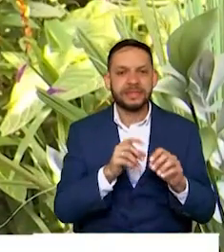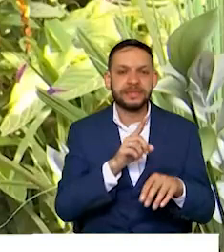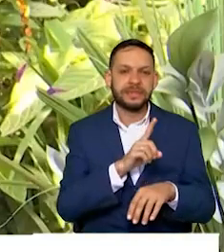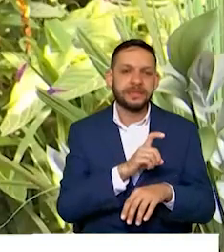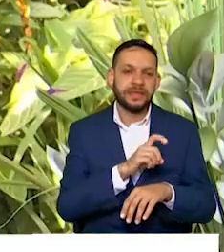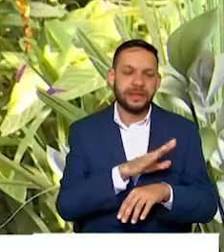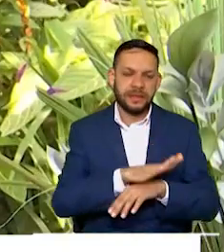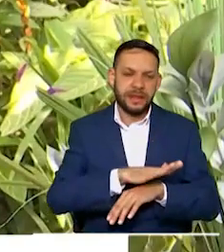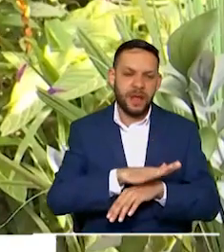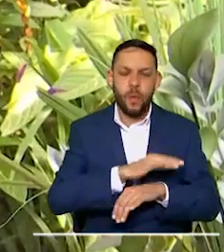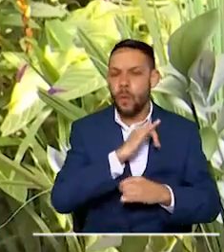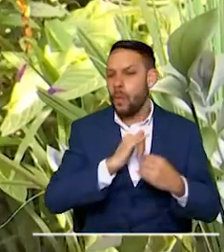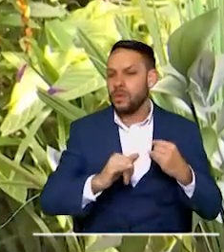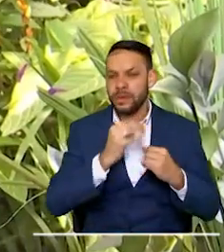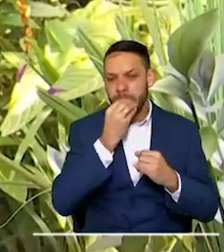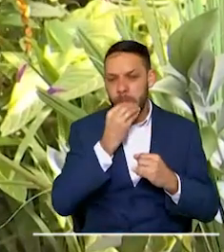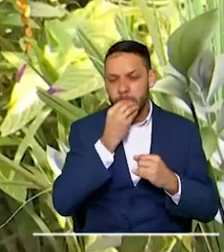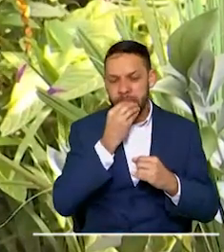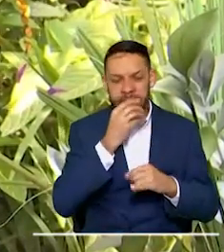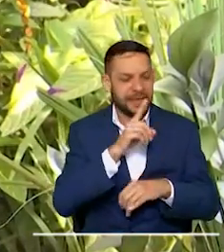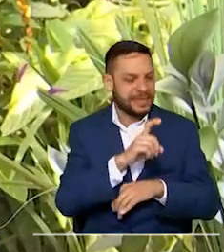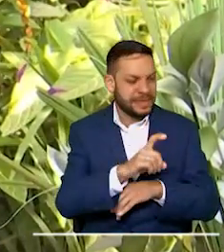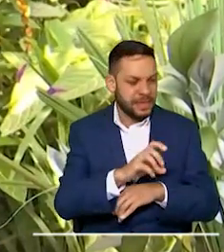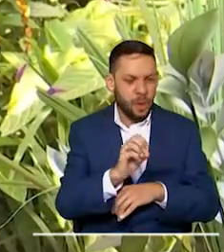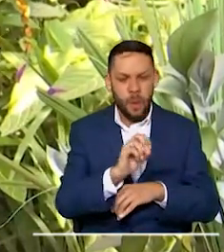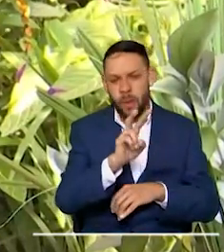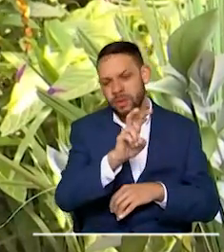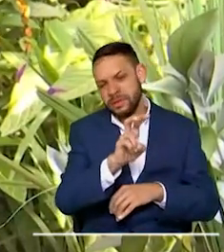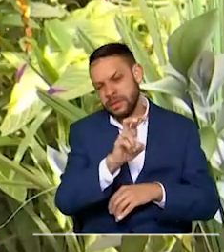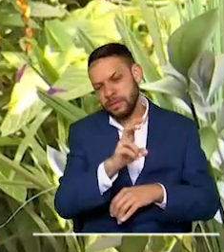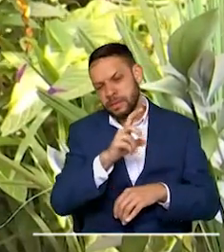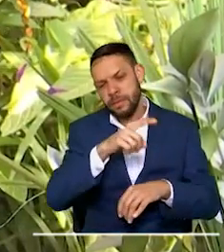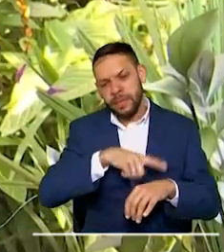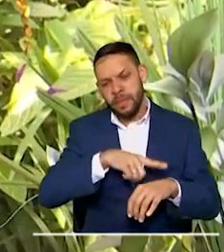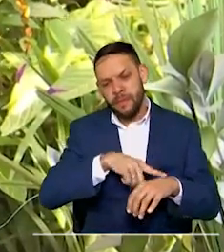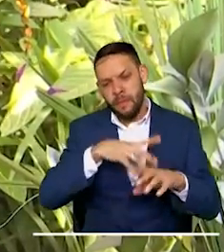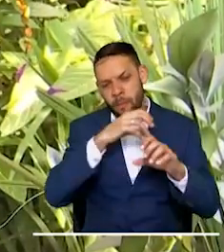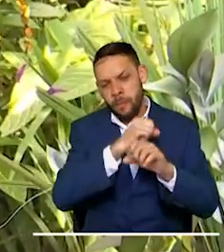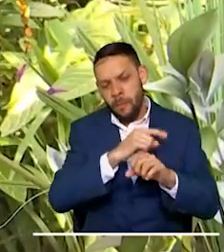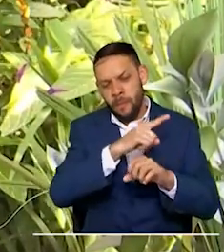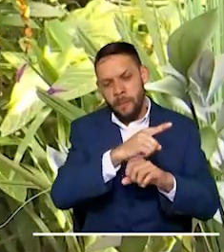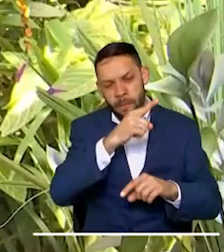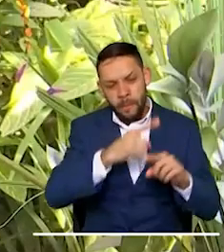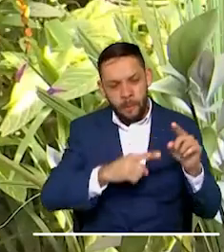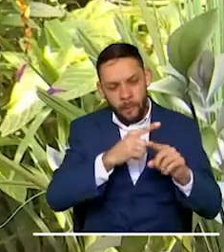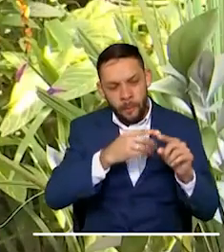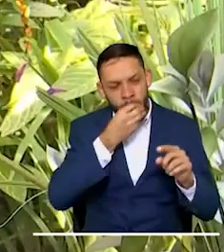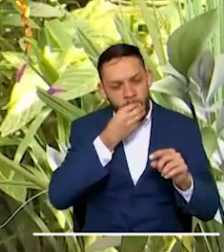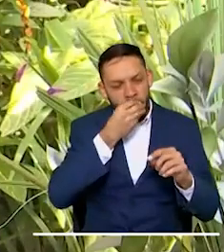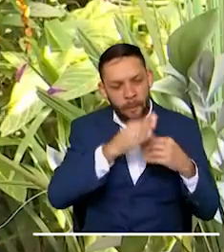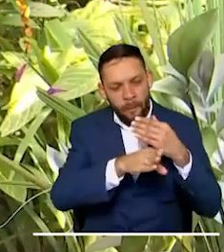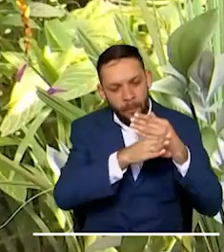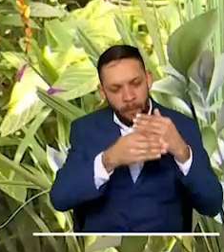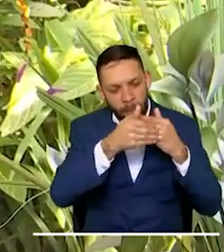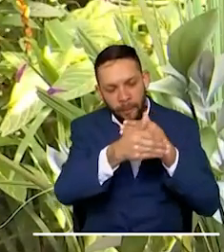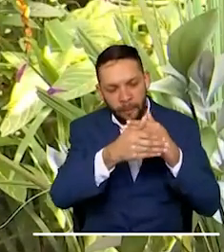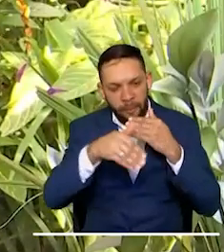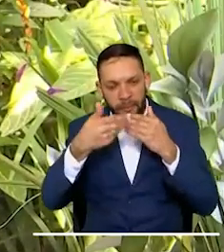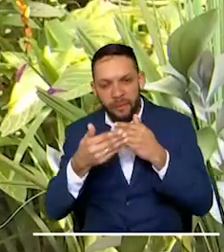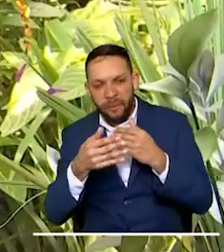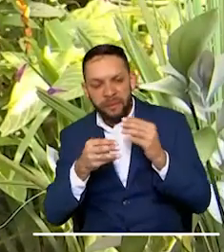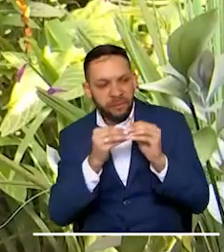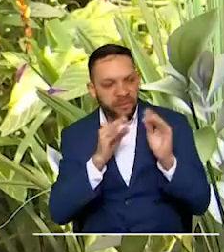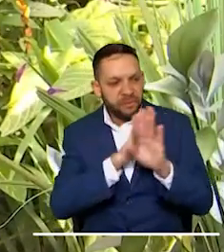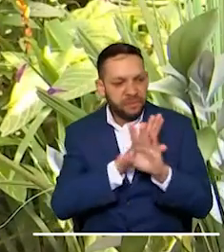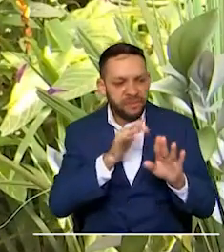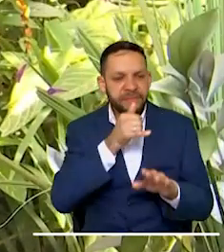noche. Después de las 7 de la noche no debe ingerir nada de alimentos sólidos, puede tomar todo el agua que quiera. Y al otro día, entre